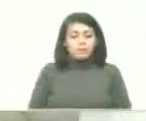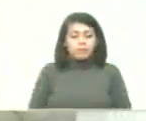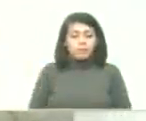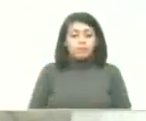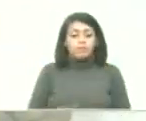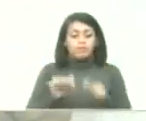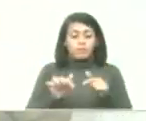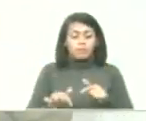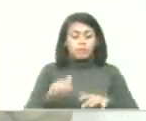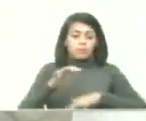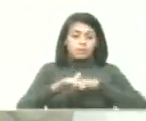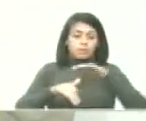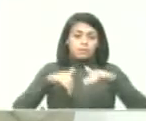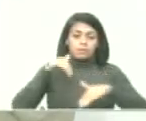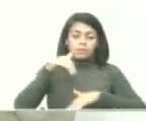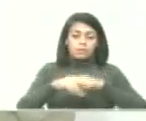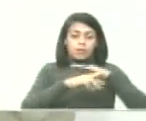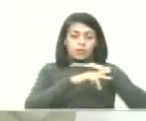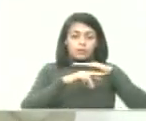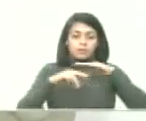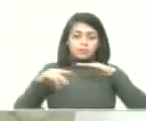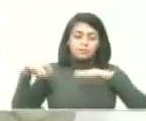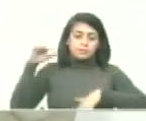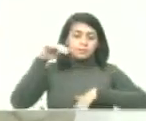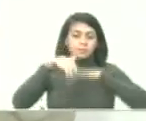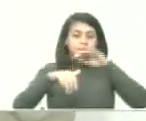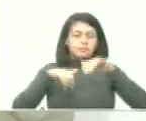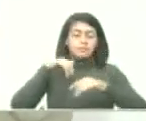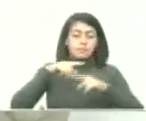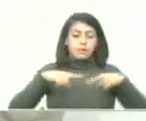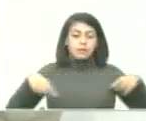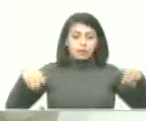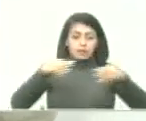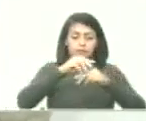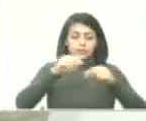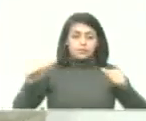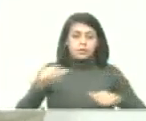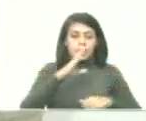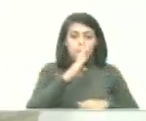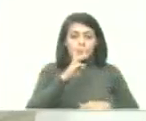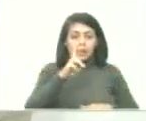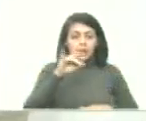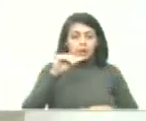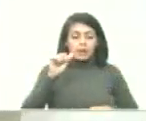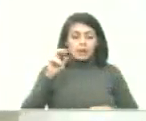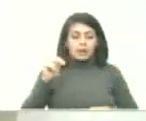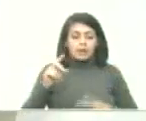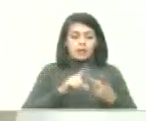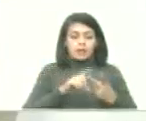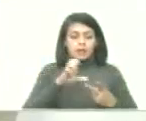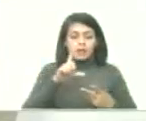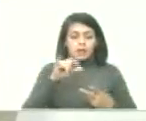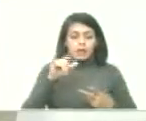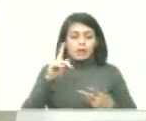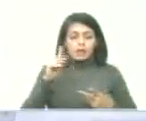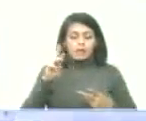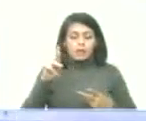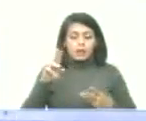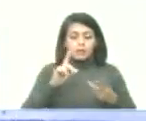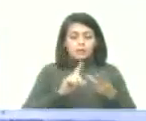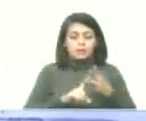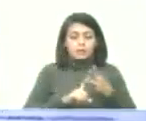Aquí están en la piscina de la finca Chinácota. Brian Oropesa, Heriber Rivas alias